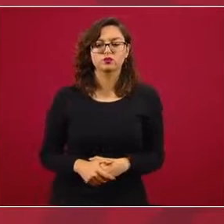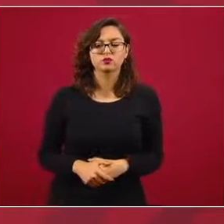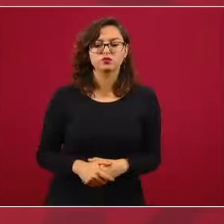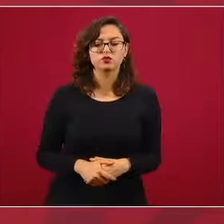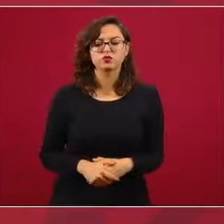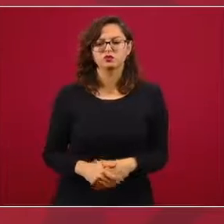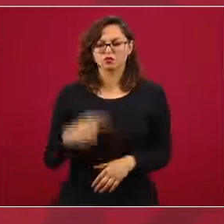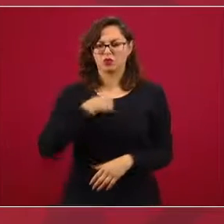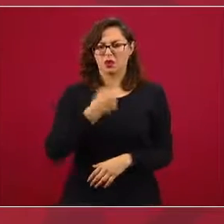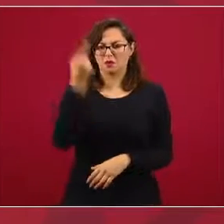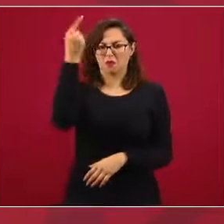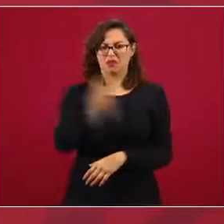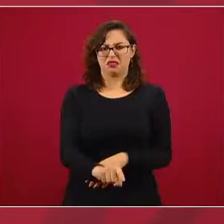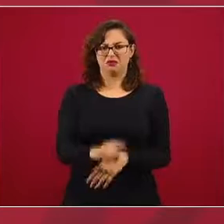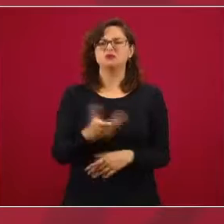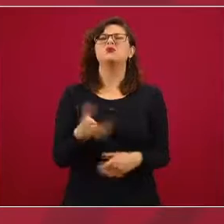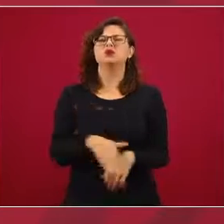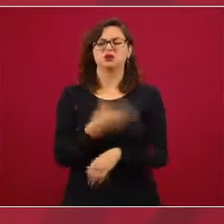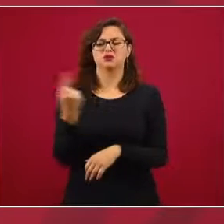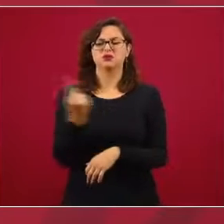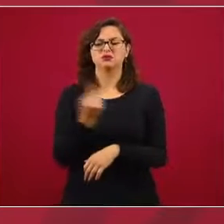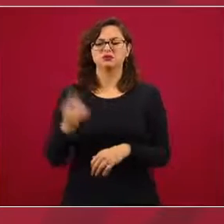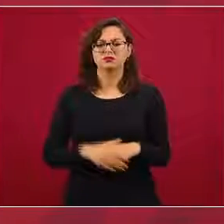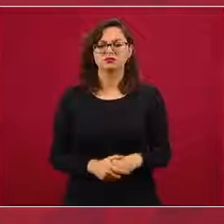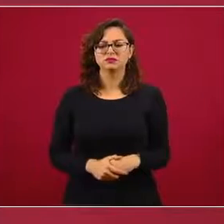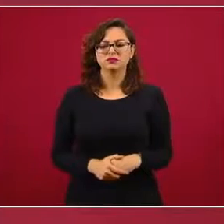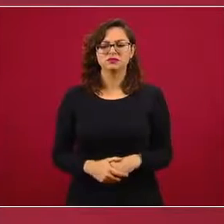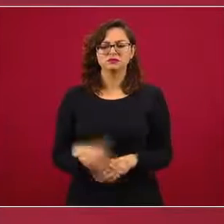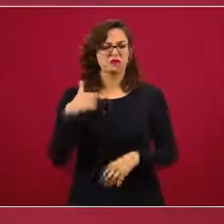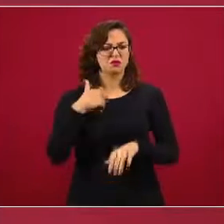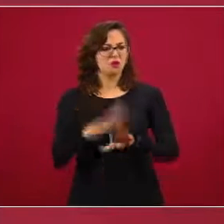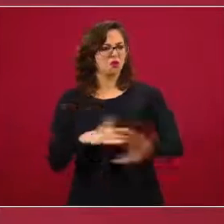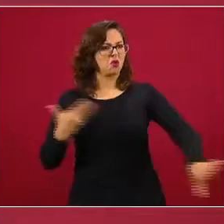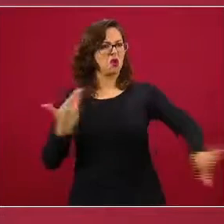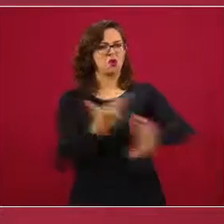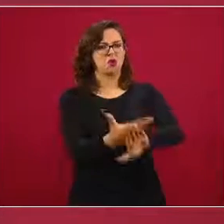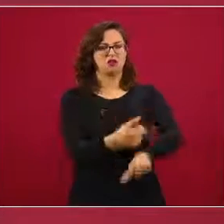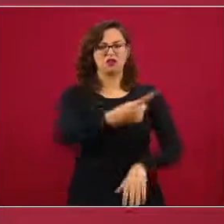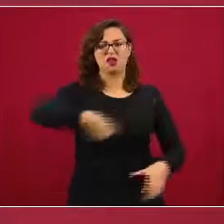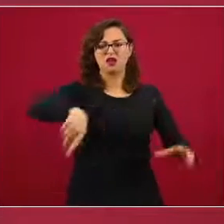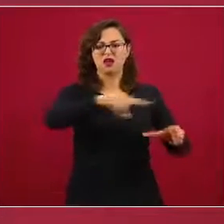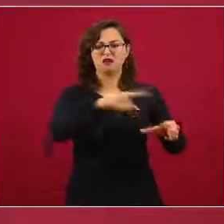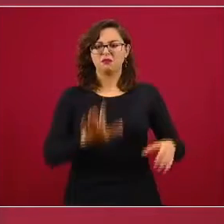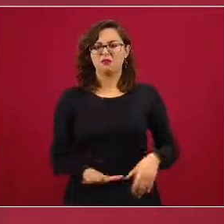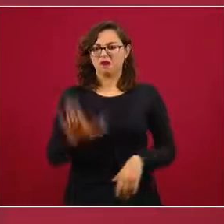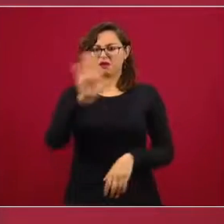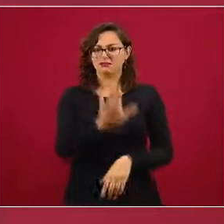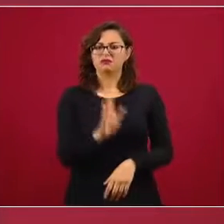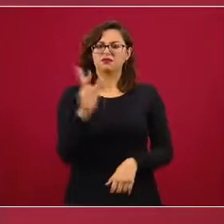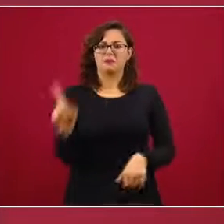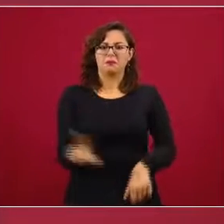voy a ser yo, el verdugo político,